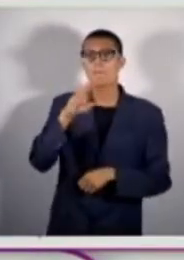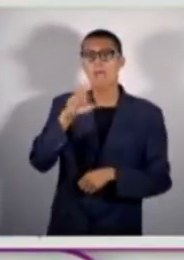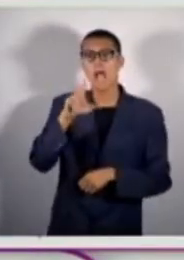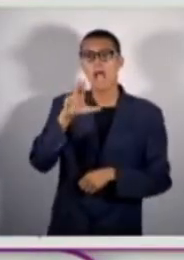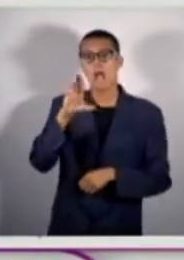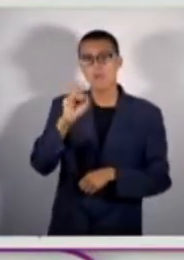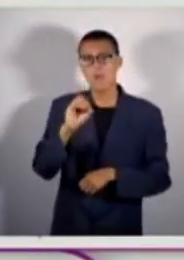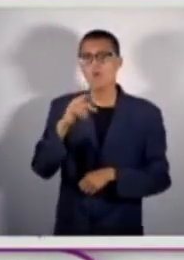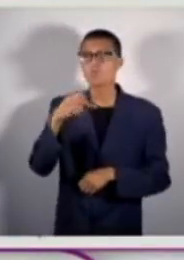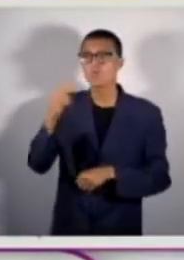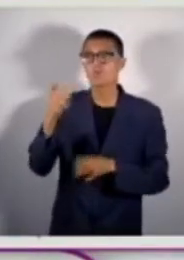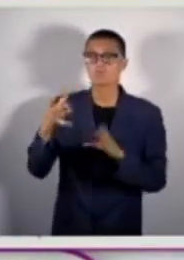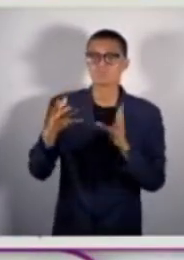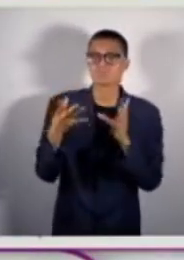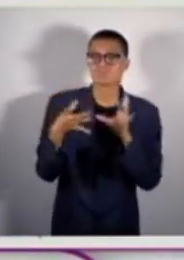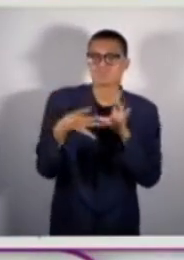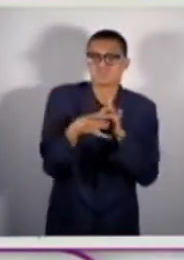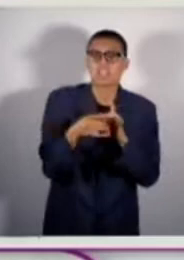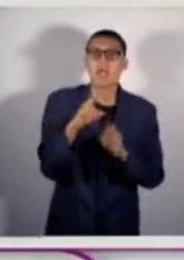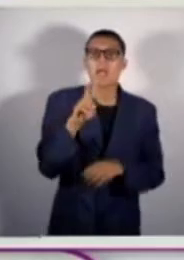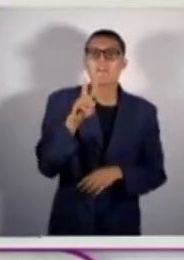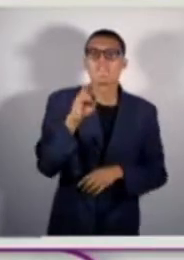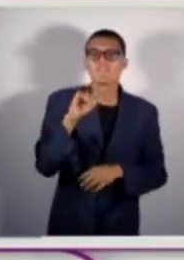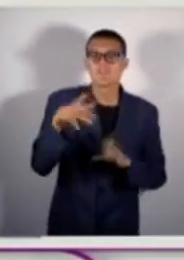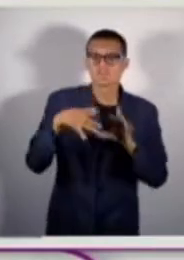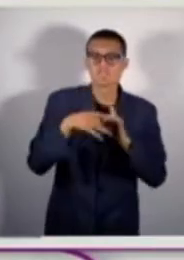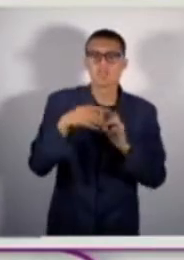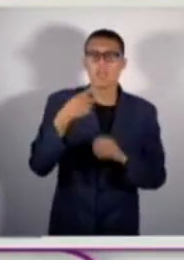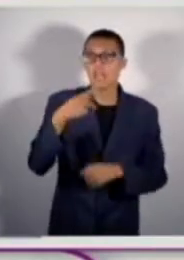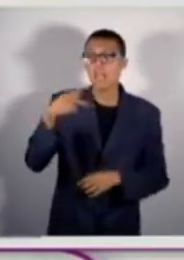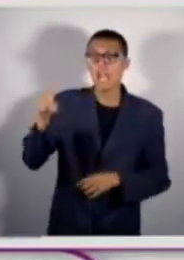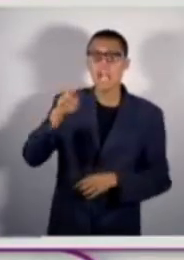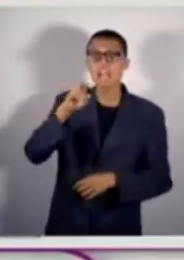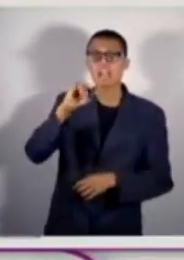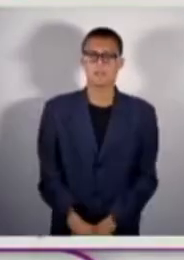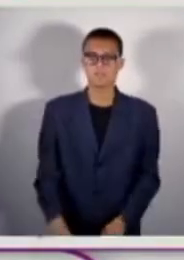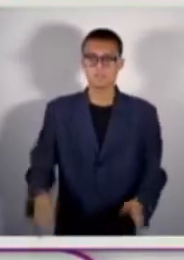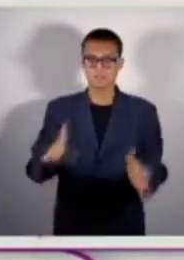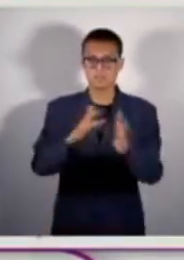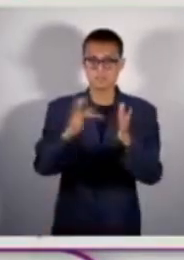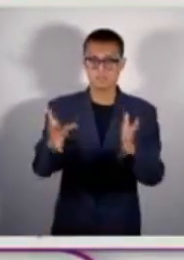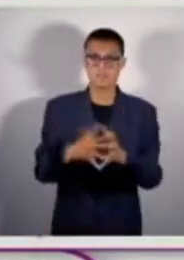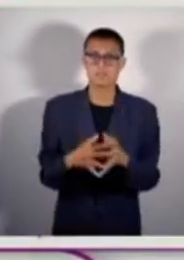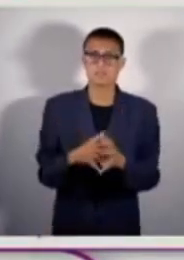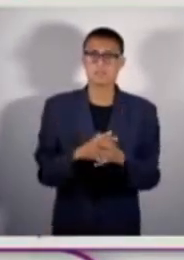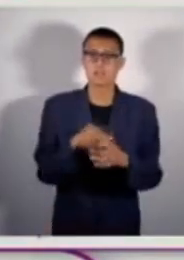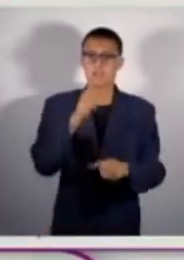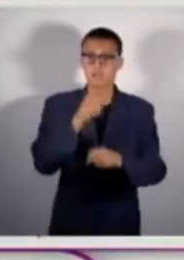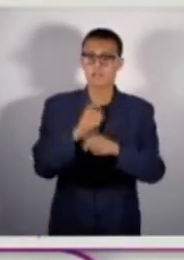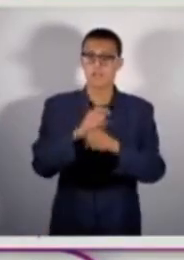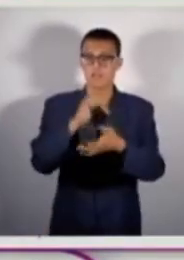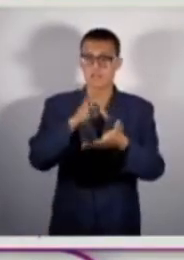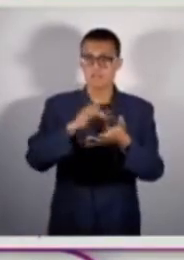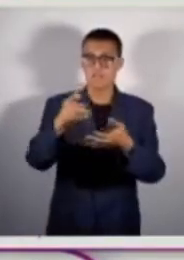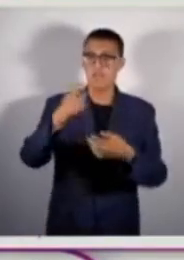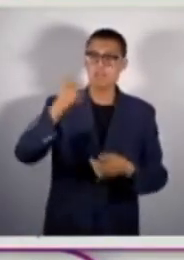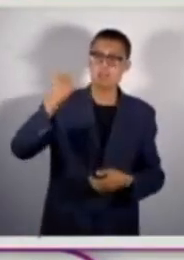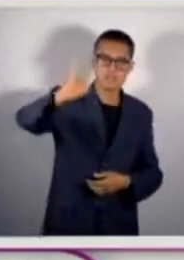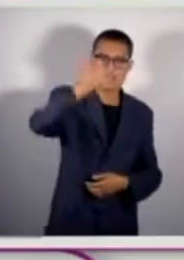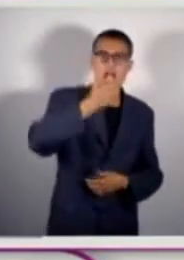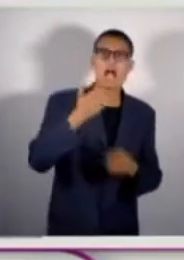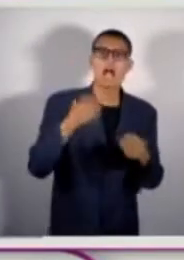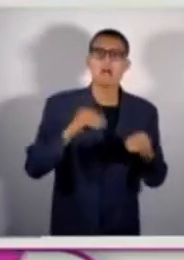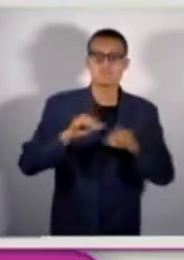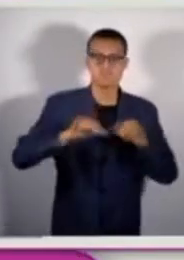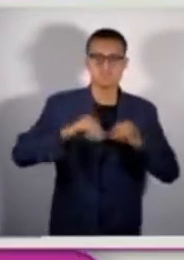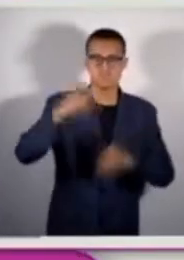a estar en Vinculación. Ricardo, para las personas como tú, en mi gobierno no hay cabida. Primero, agradecer a los organizadores de este evento, de este foro,